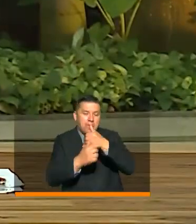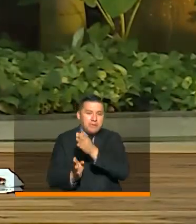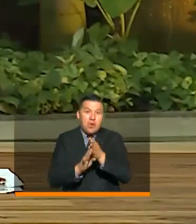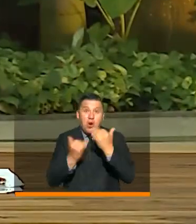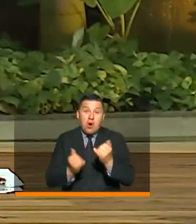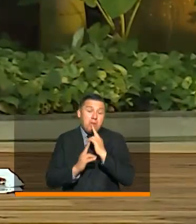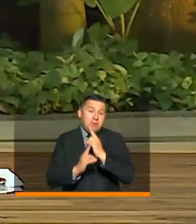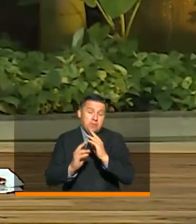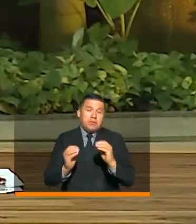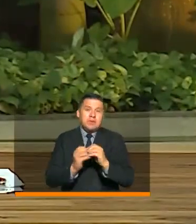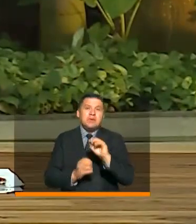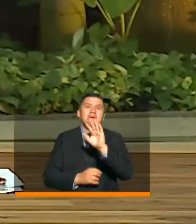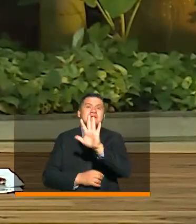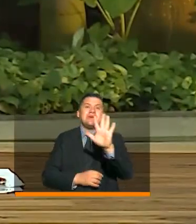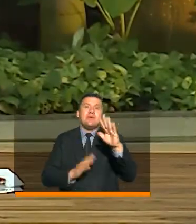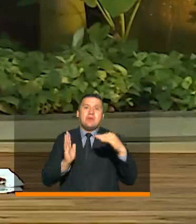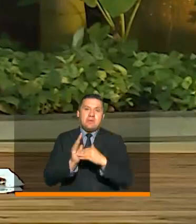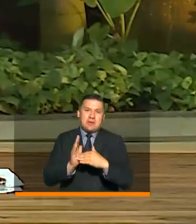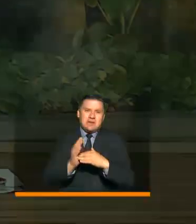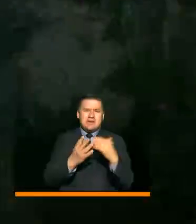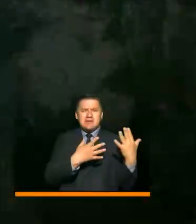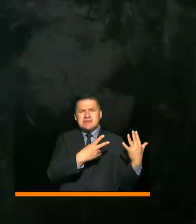se registraron